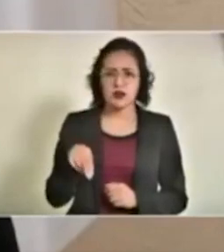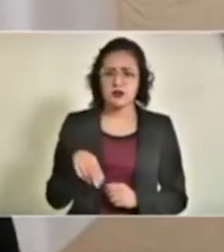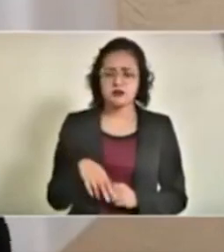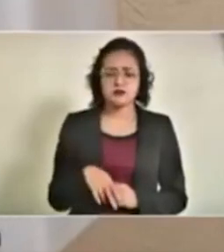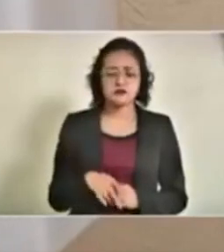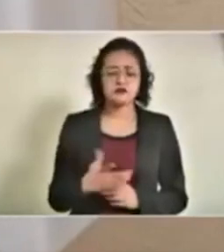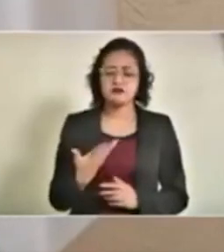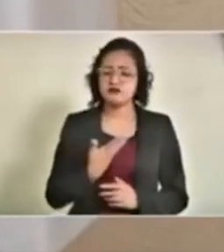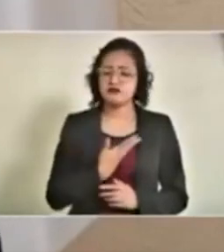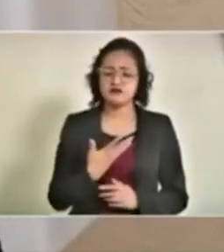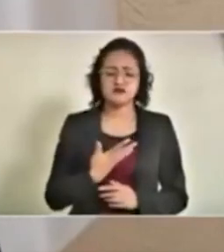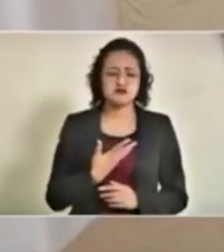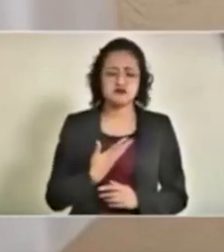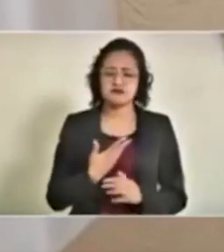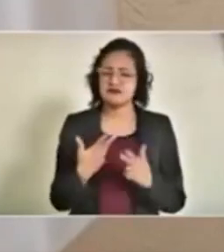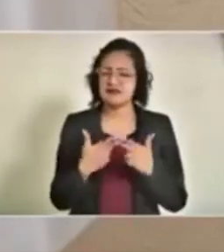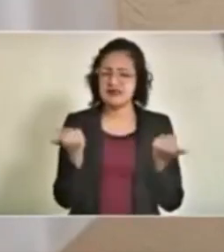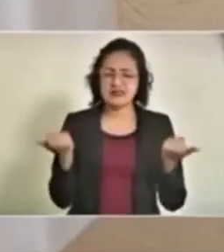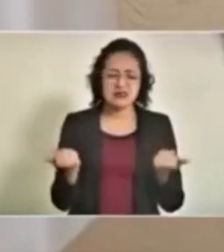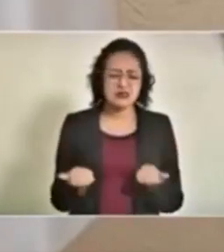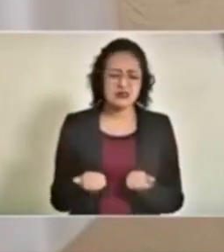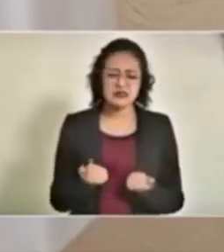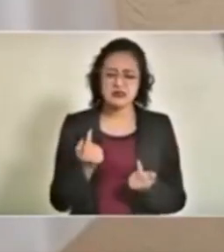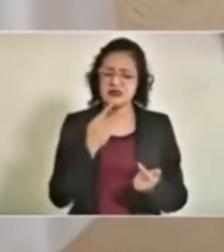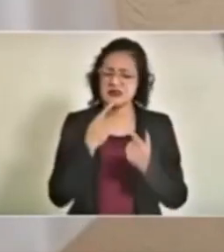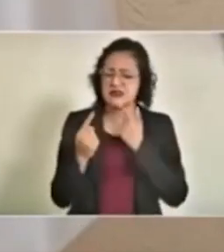tuve ningún diálogo